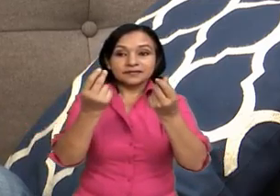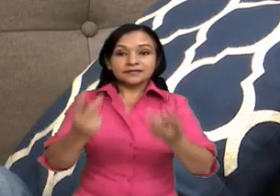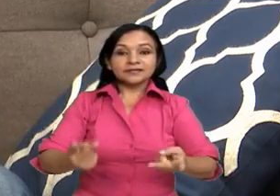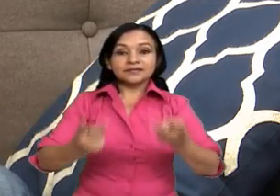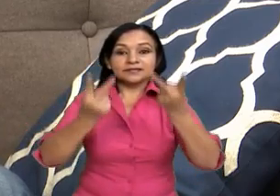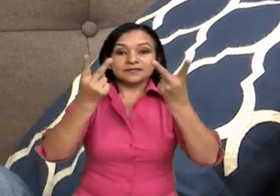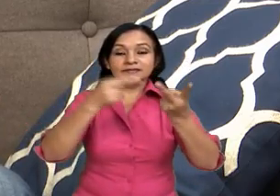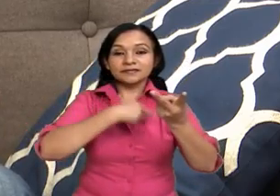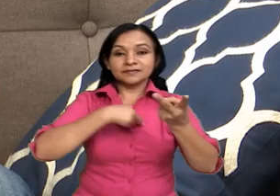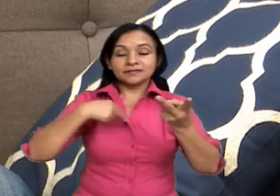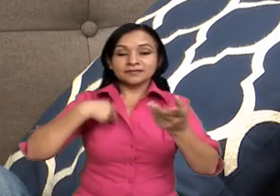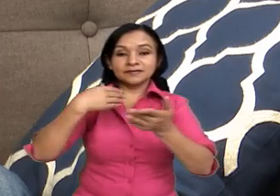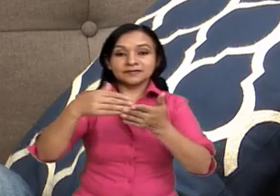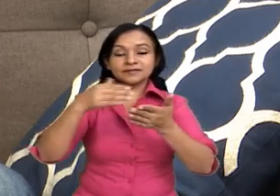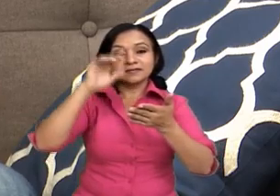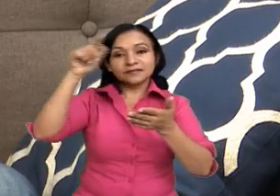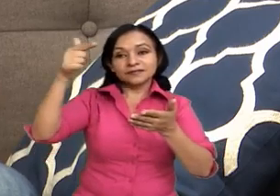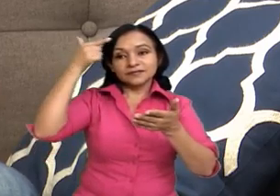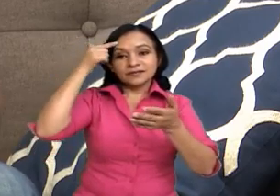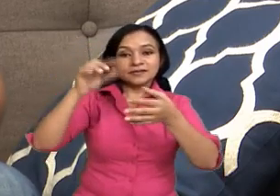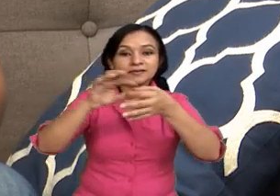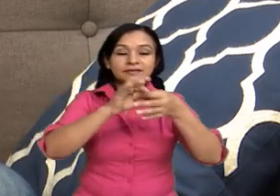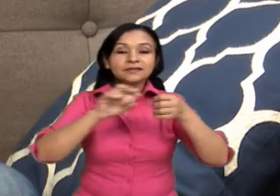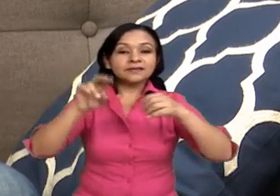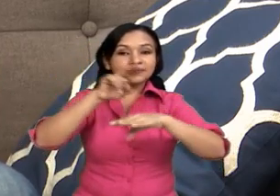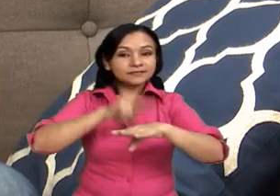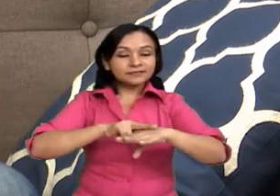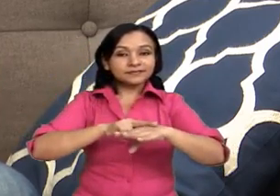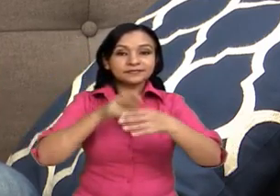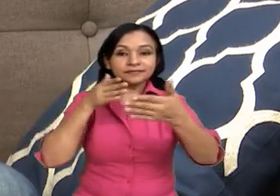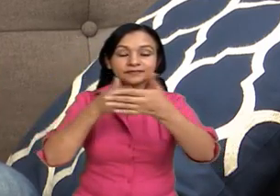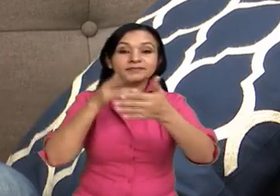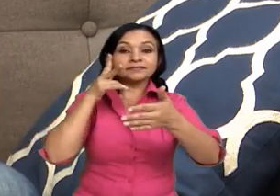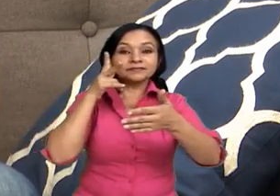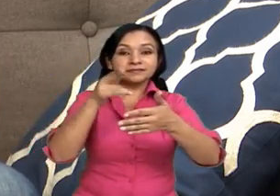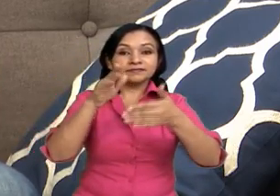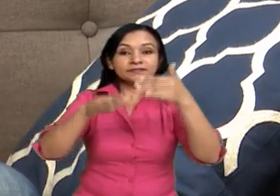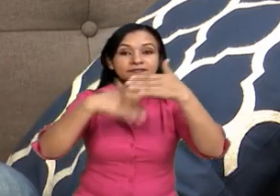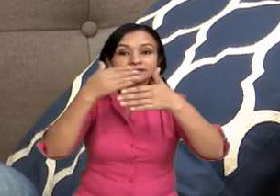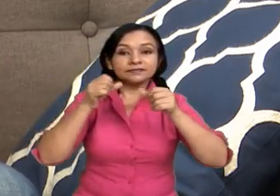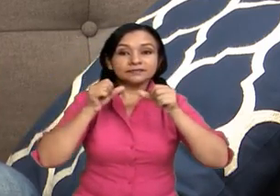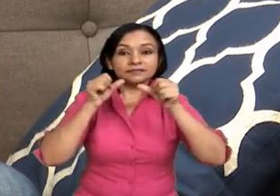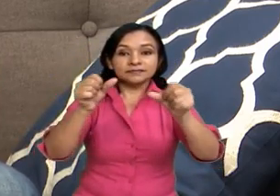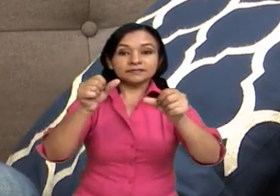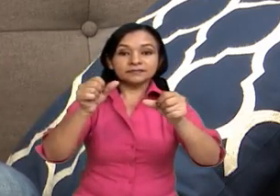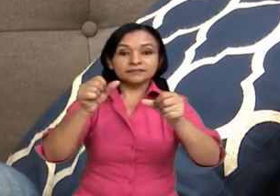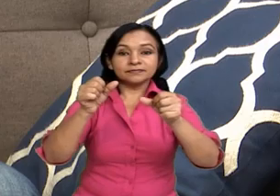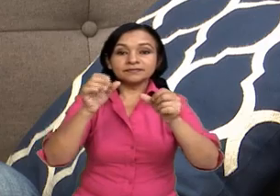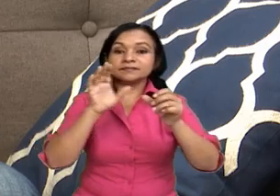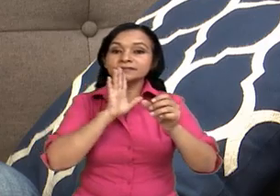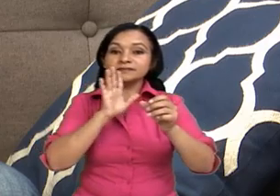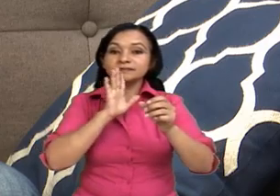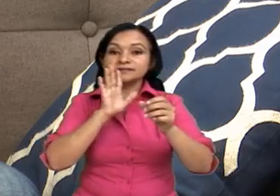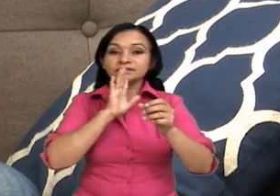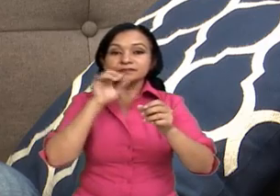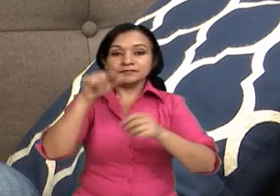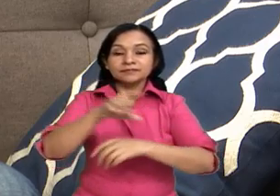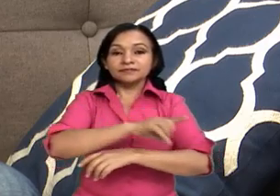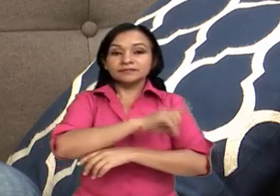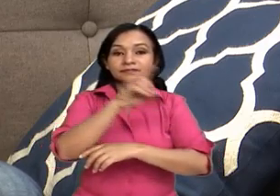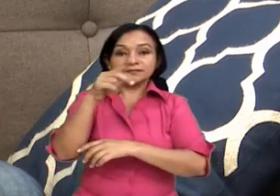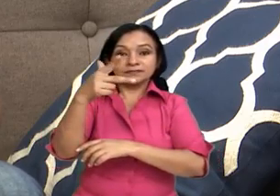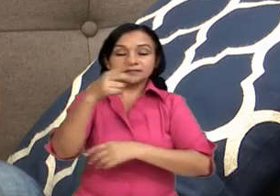sido facilitados por el gobierno de Reconciliación y Unidad Nacional. Tenemos que hacer una pausa, pero al volver continuaremos nuestro proceso de conversación. Hoy,